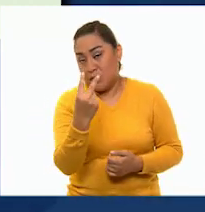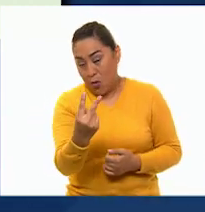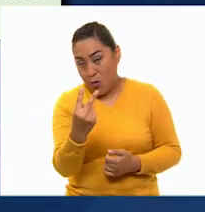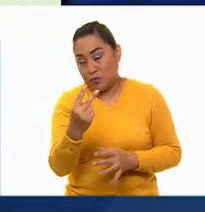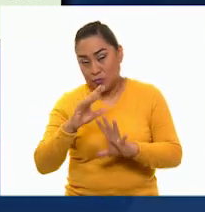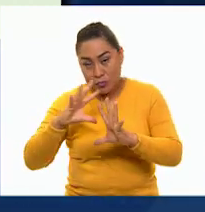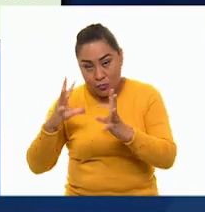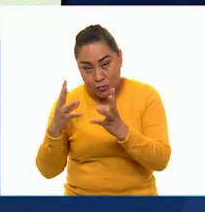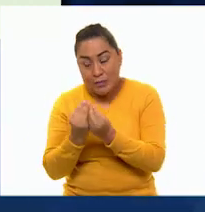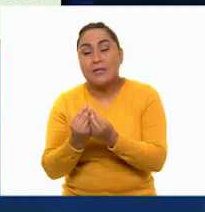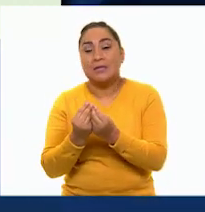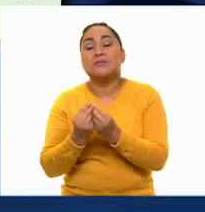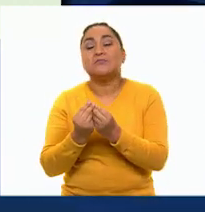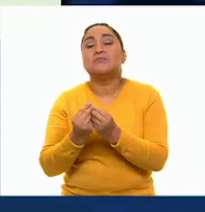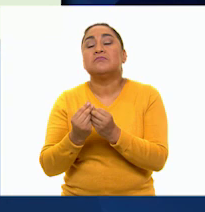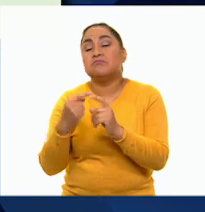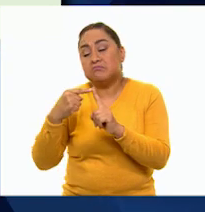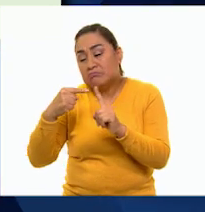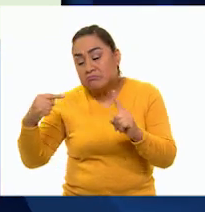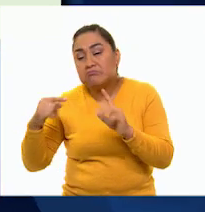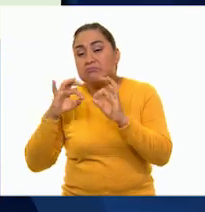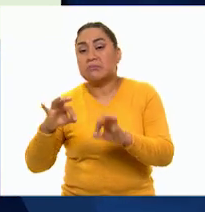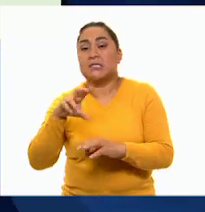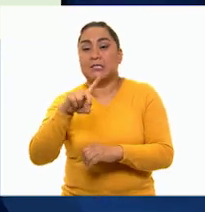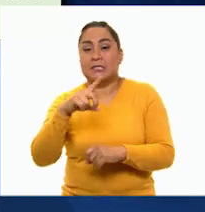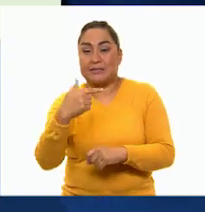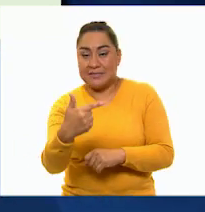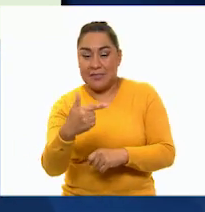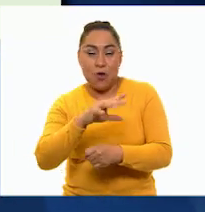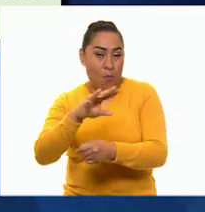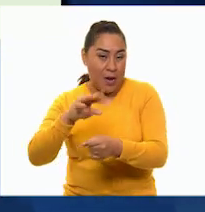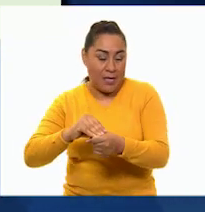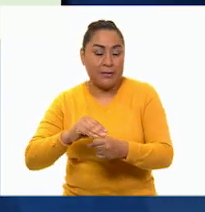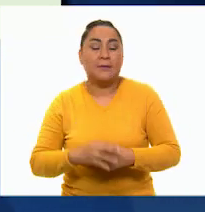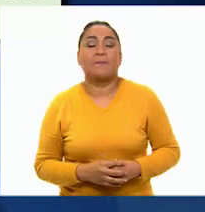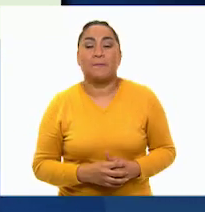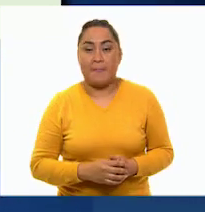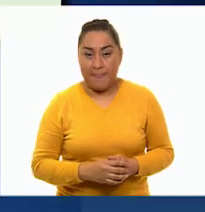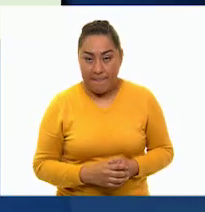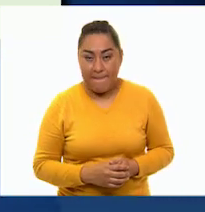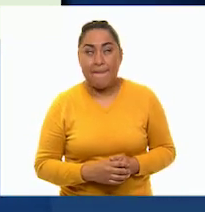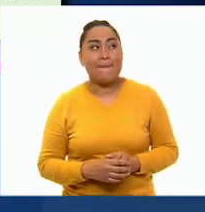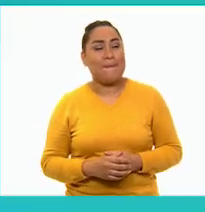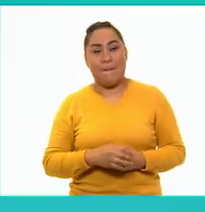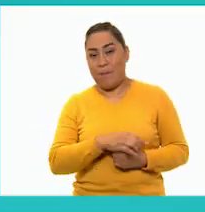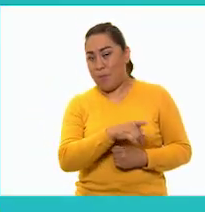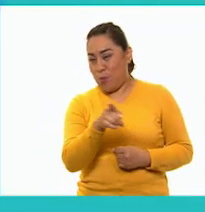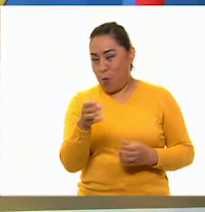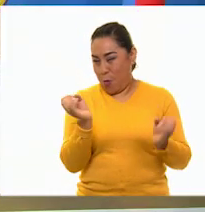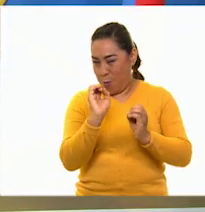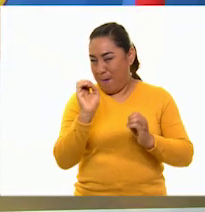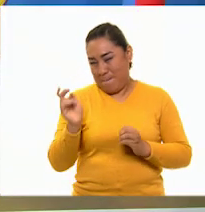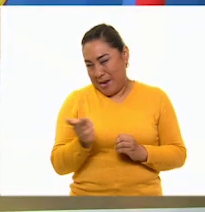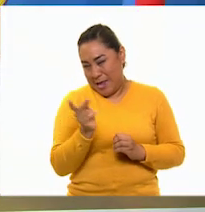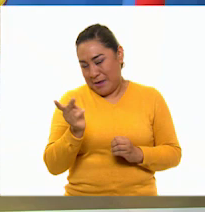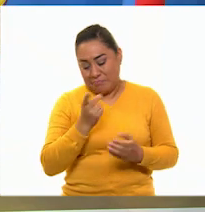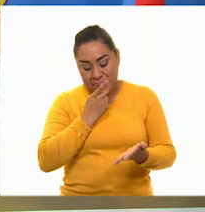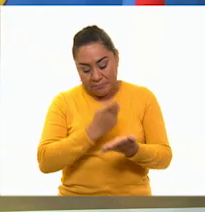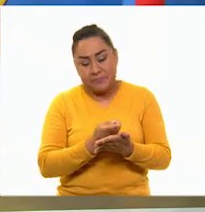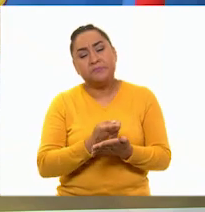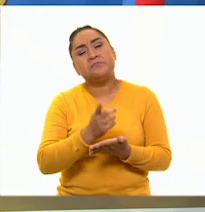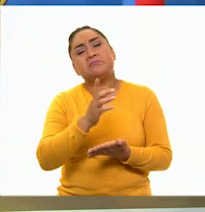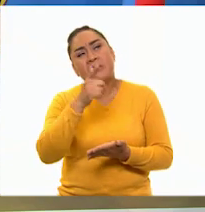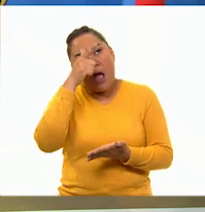donde obtenemos un número entero exacto. Uh-huh. Maestra, y aunque no lo preguntaron en el problema, otra información